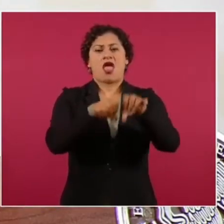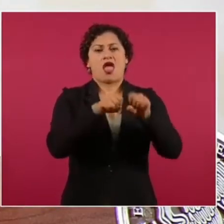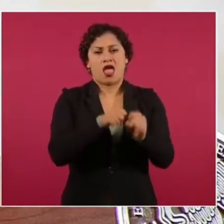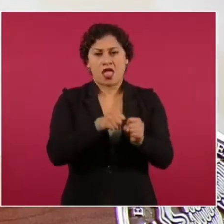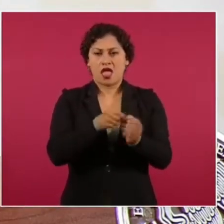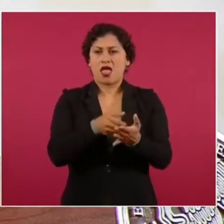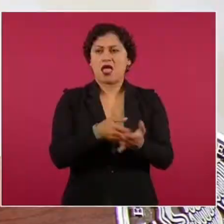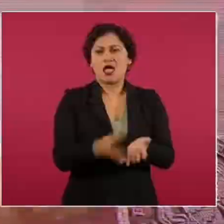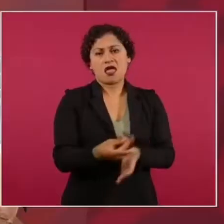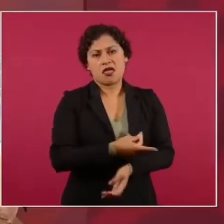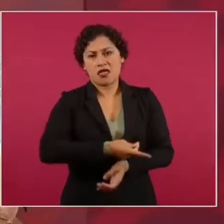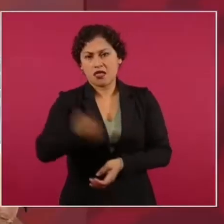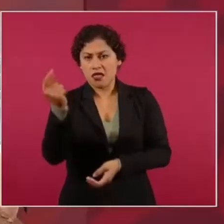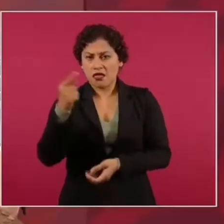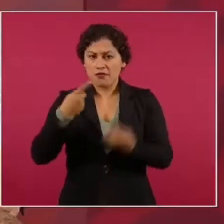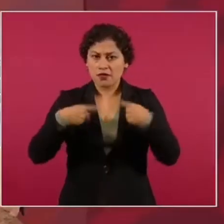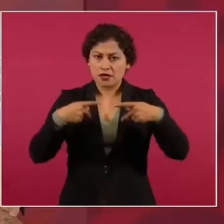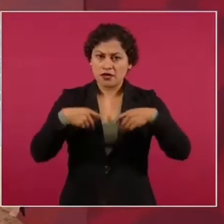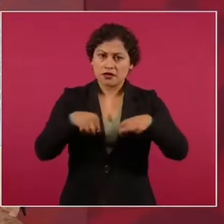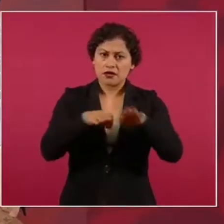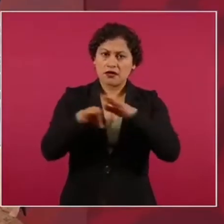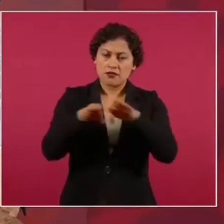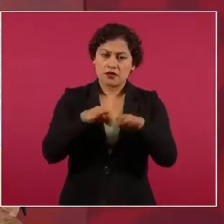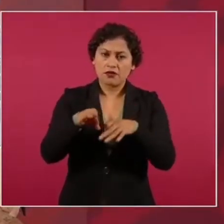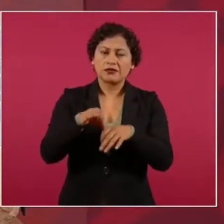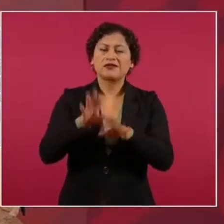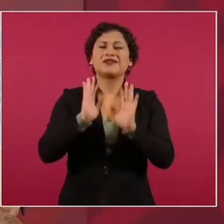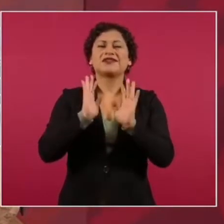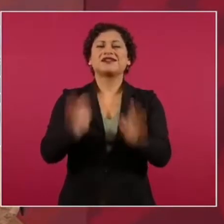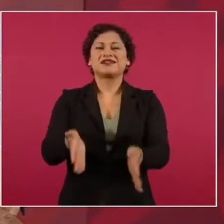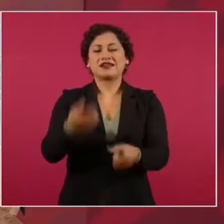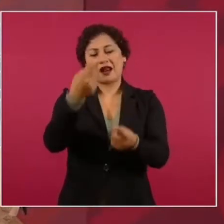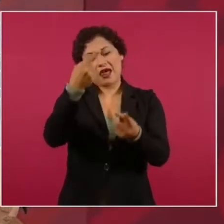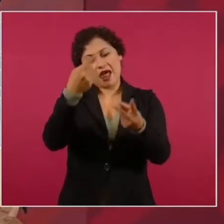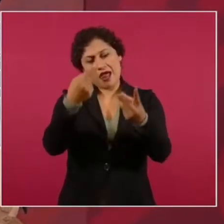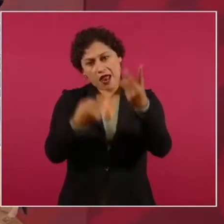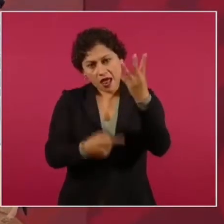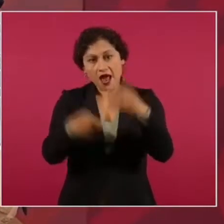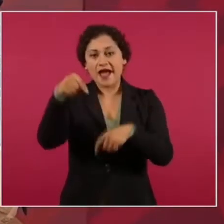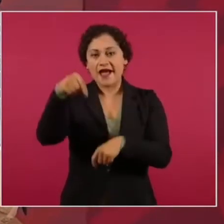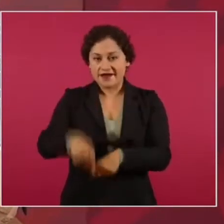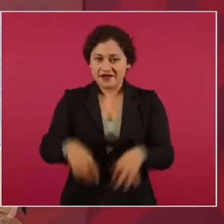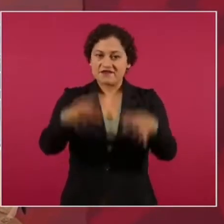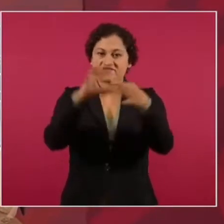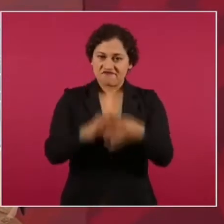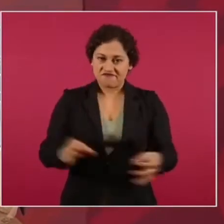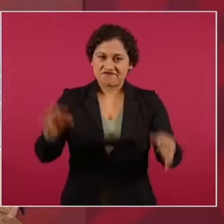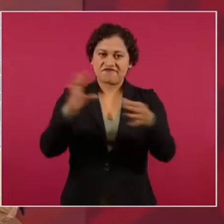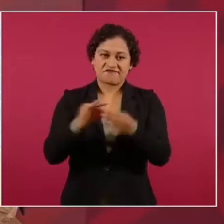despidos de trabajadores. Ya aquí hemos hablado, nada más que